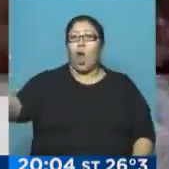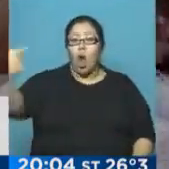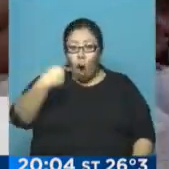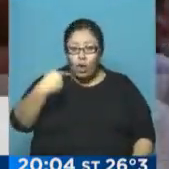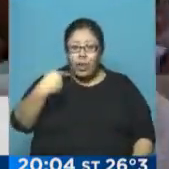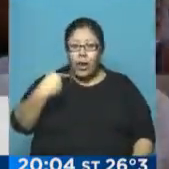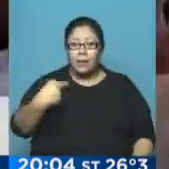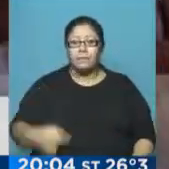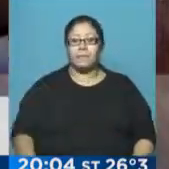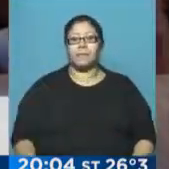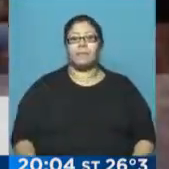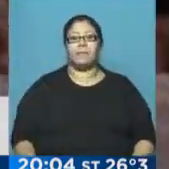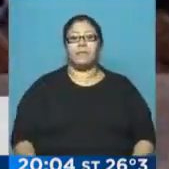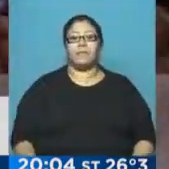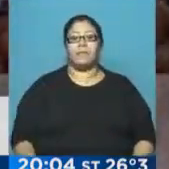si después